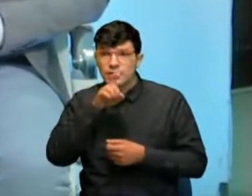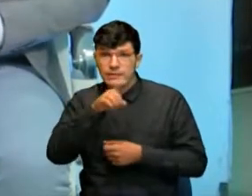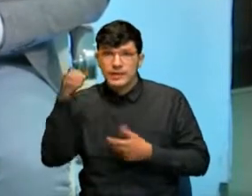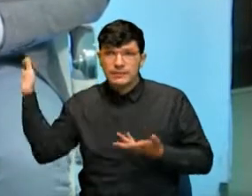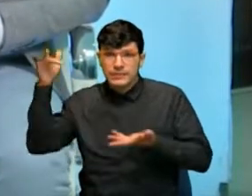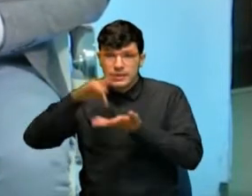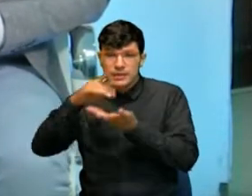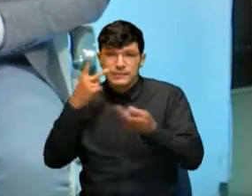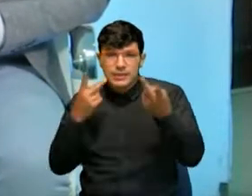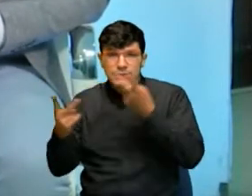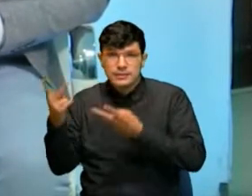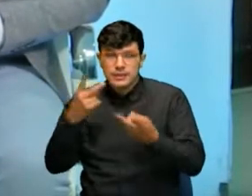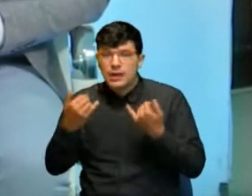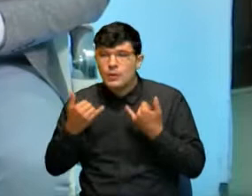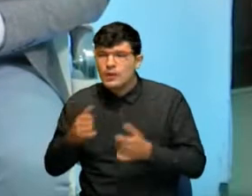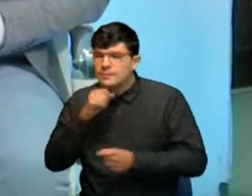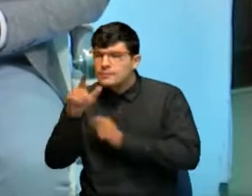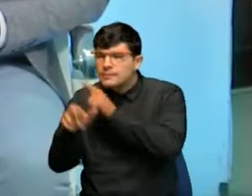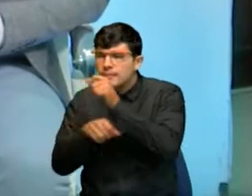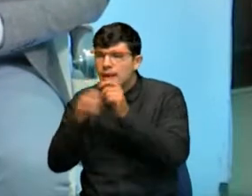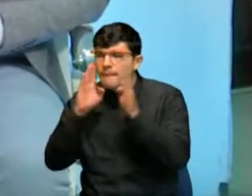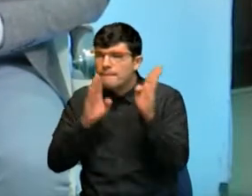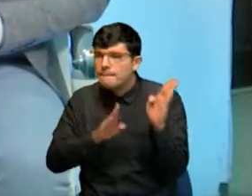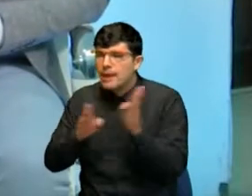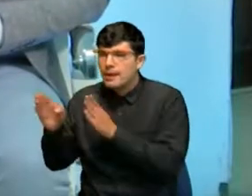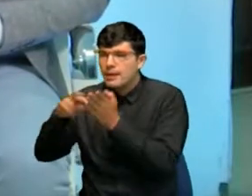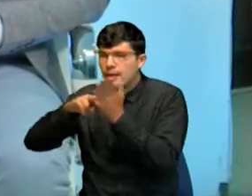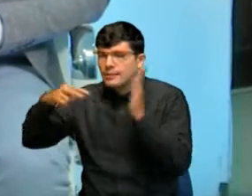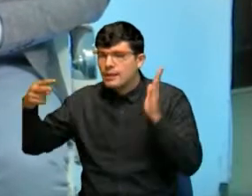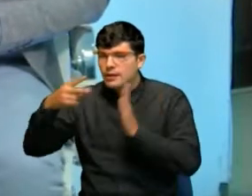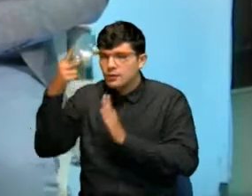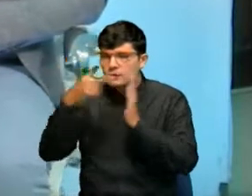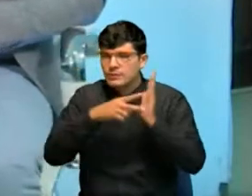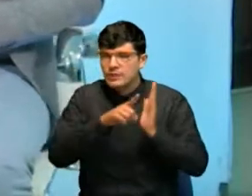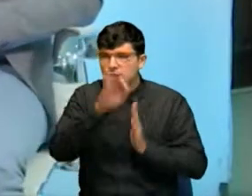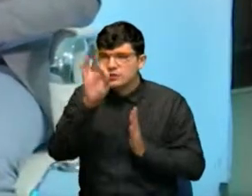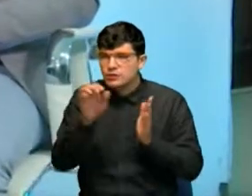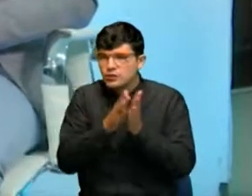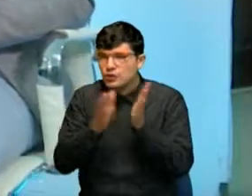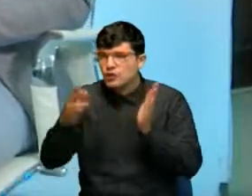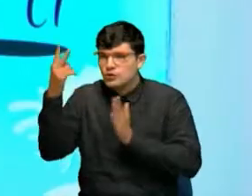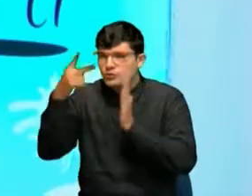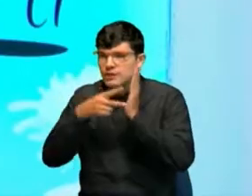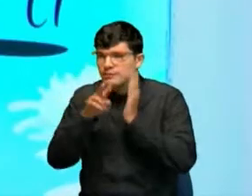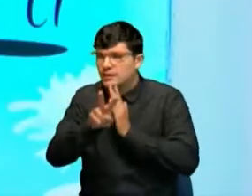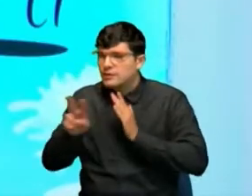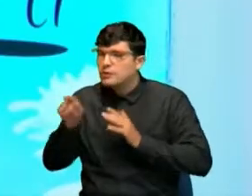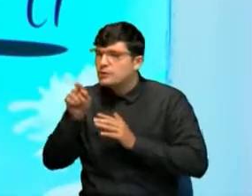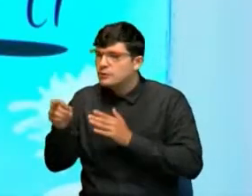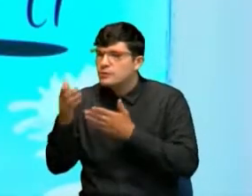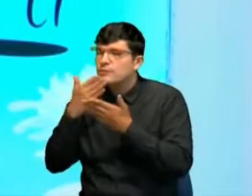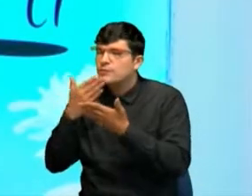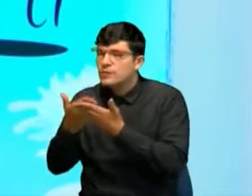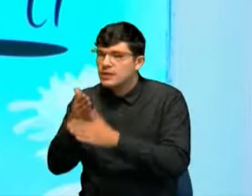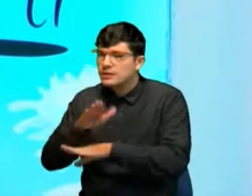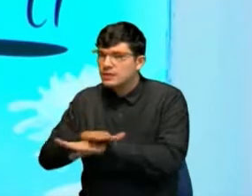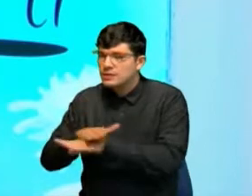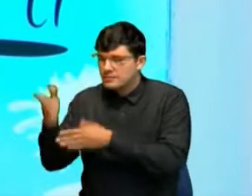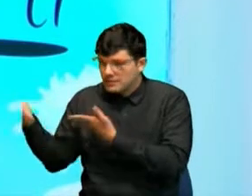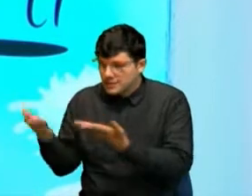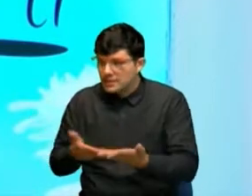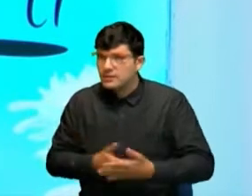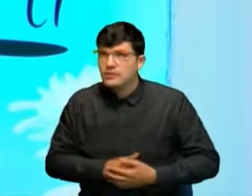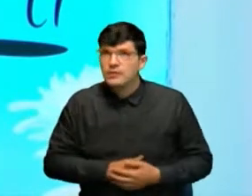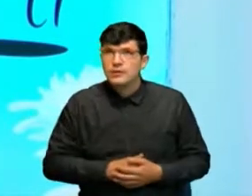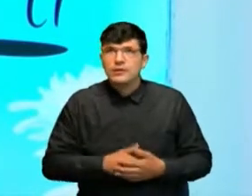otros temas, el denominado Plan TIC 2018-2022. Le damos la bienvenida al doctor Iván Mantilla, viceministro de las TIC. Bienvenido a Oriente Noticias, doctor.